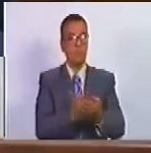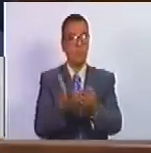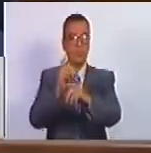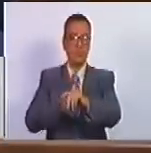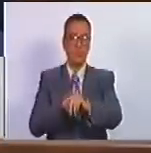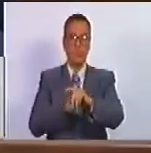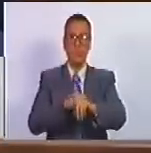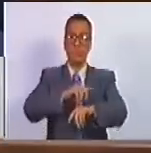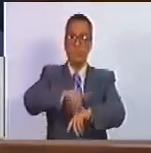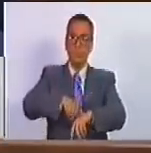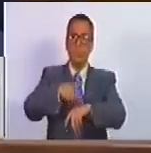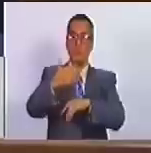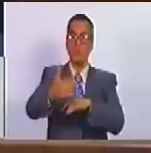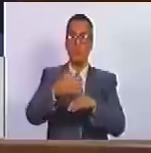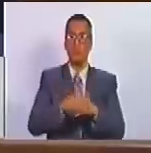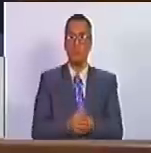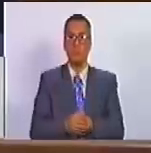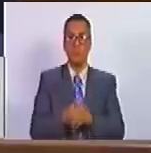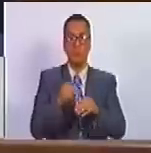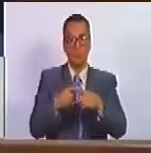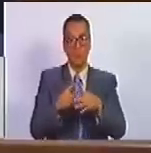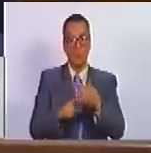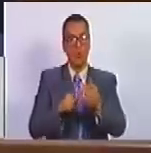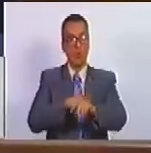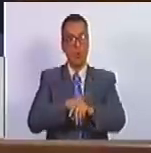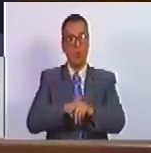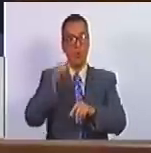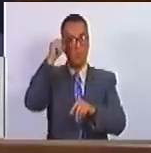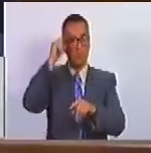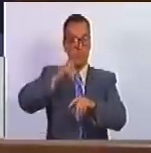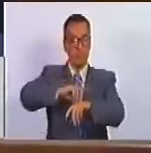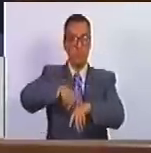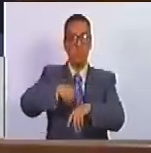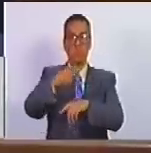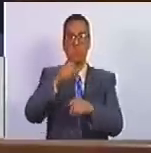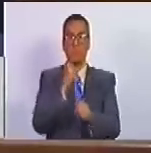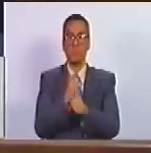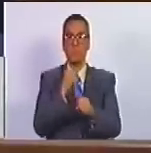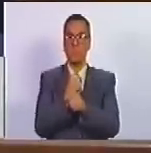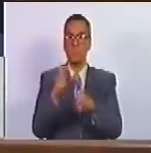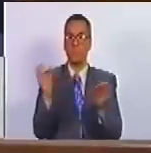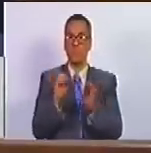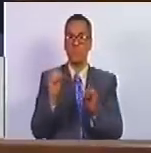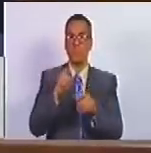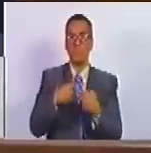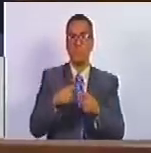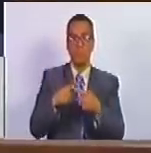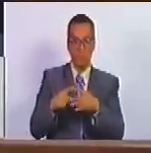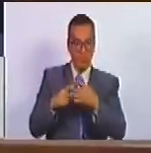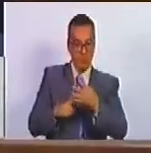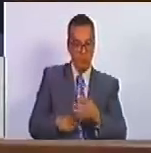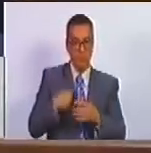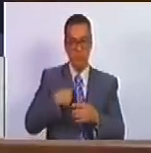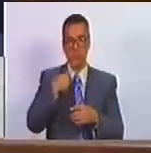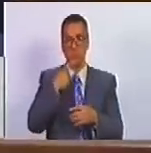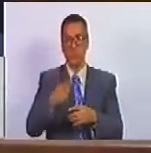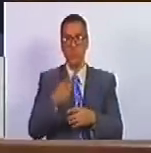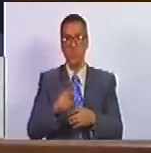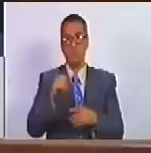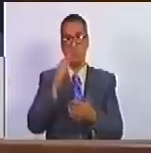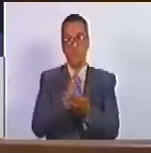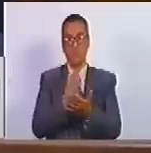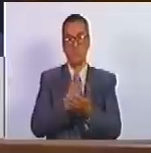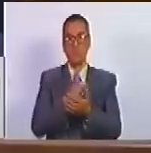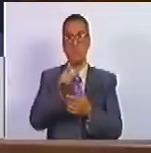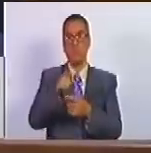tiempo extraordinario fuera de las horas y días hábiles de labor o en lugares distintos a los dispuestos